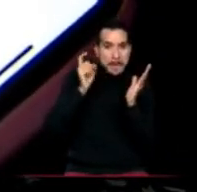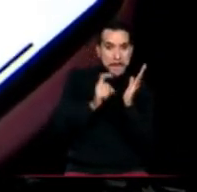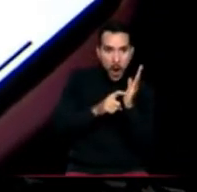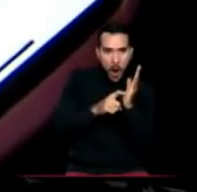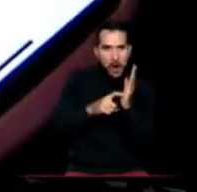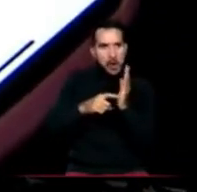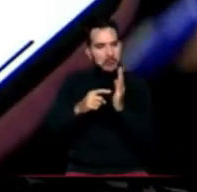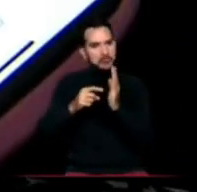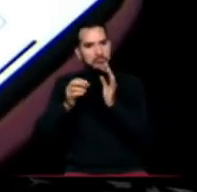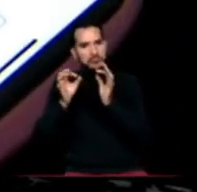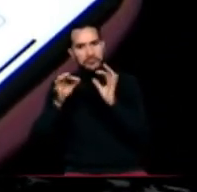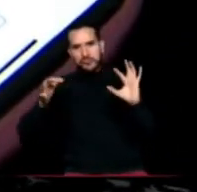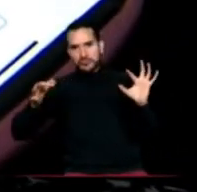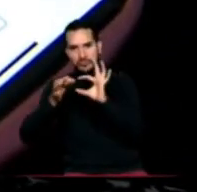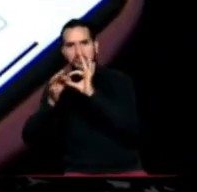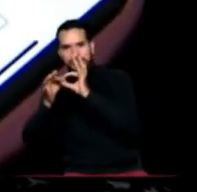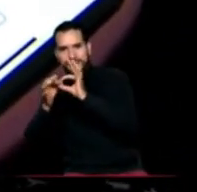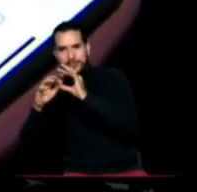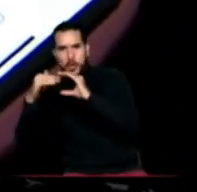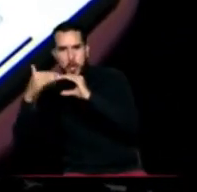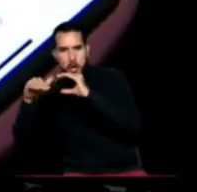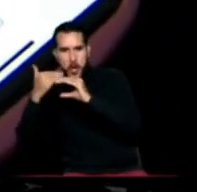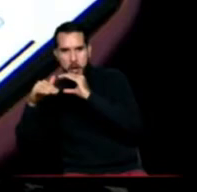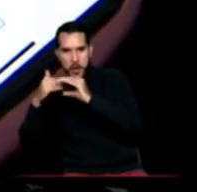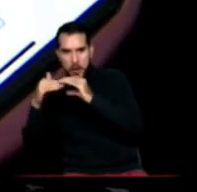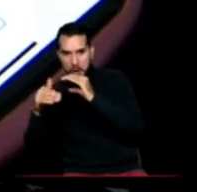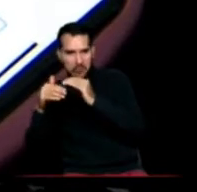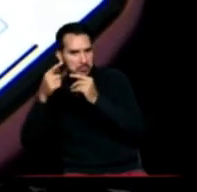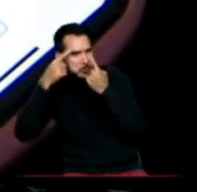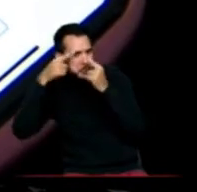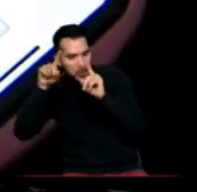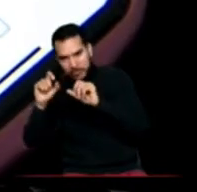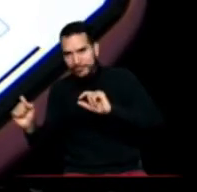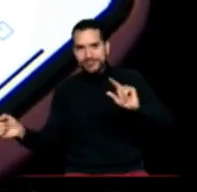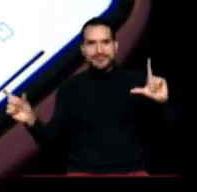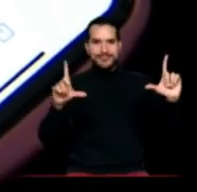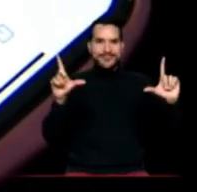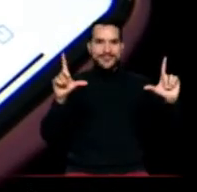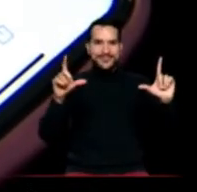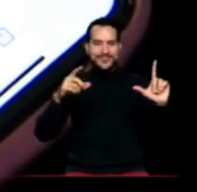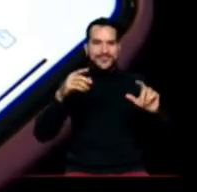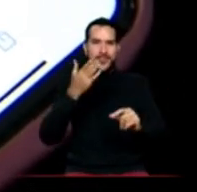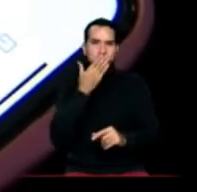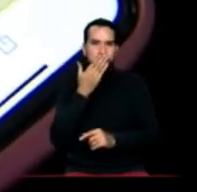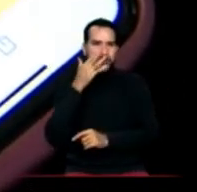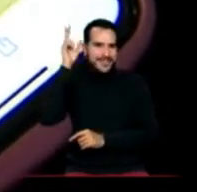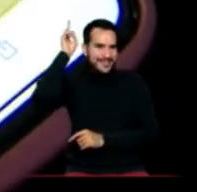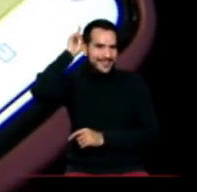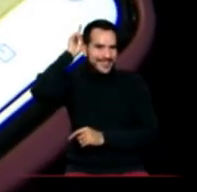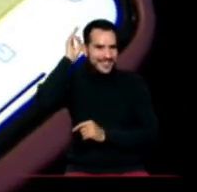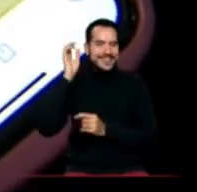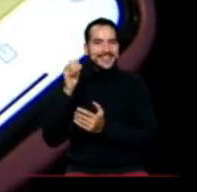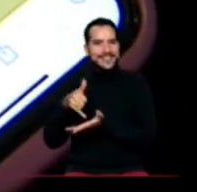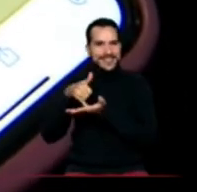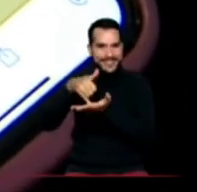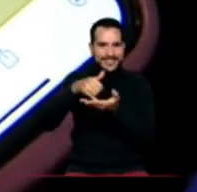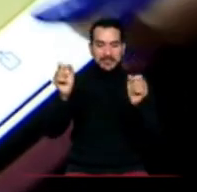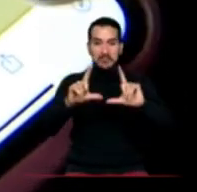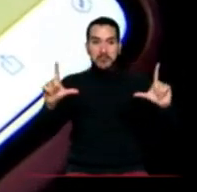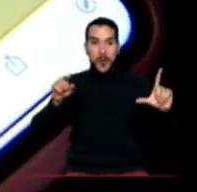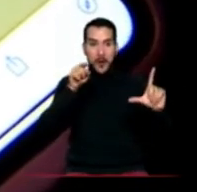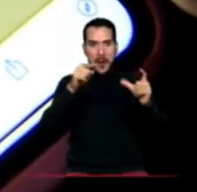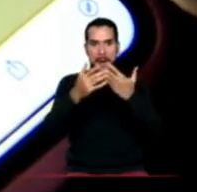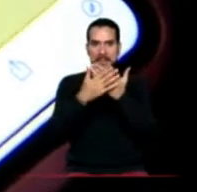correo. Automáticamente volverá a la página de los premios India Catalina, donde encontrará una notificación confirmando su